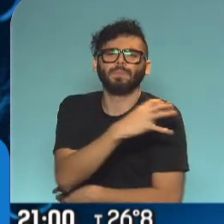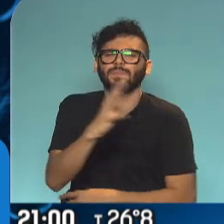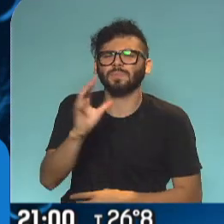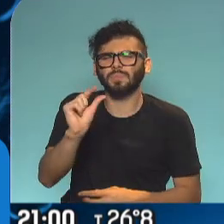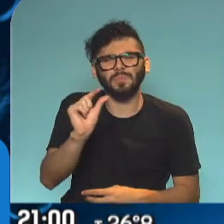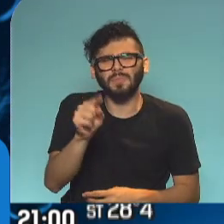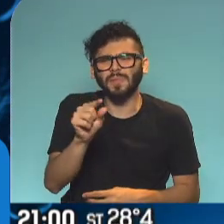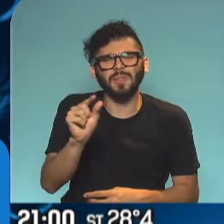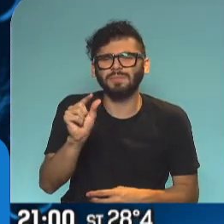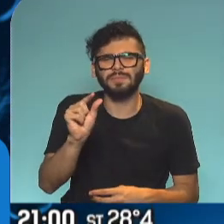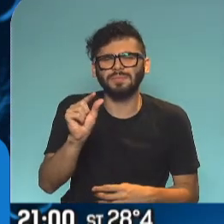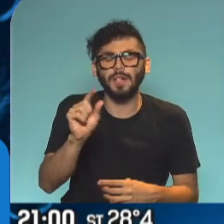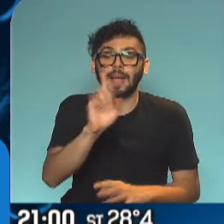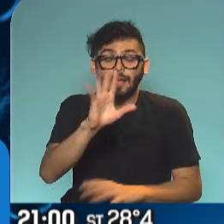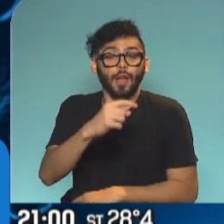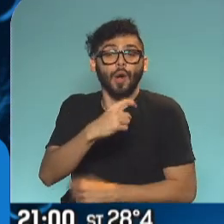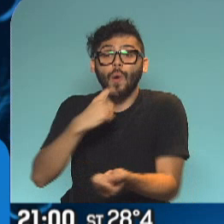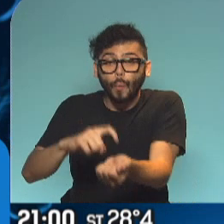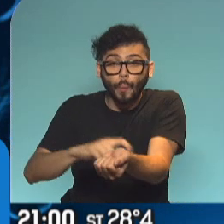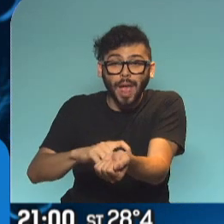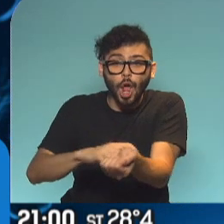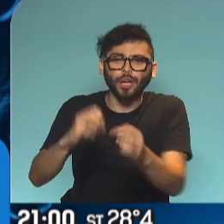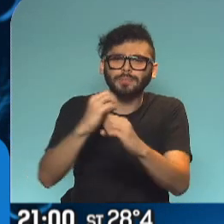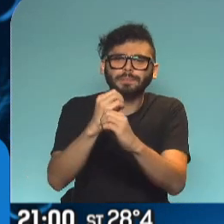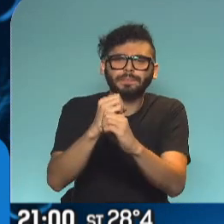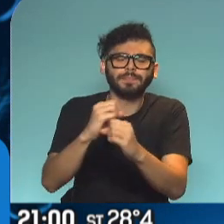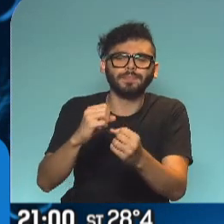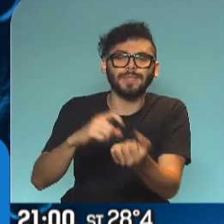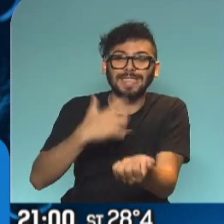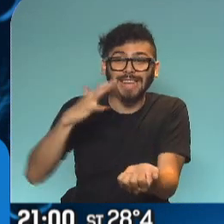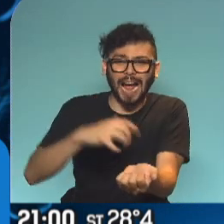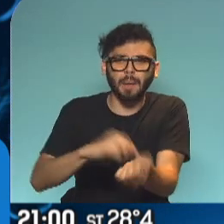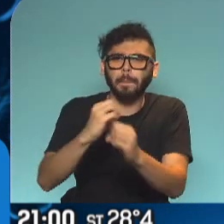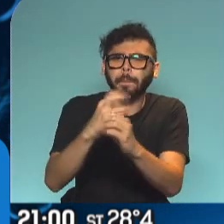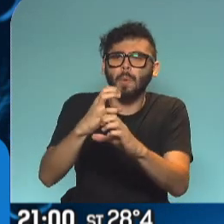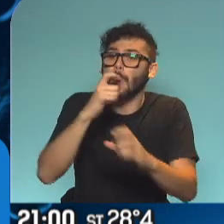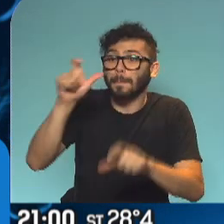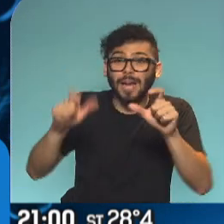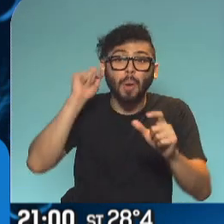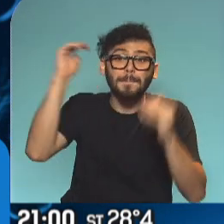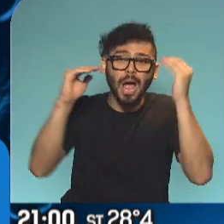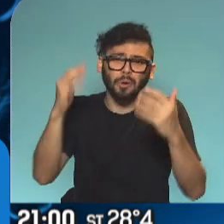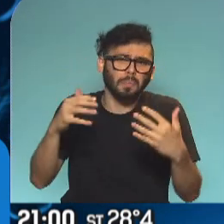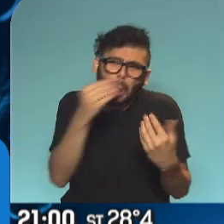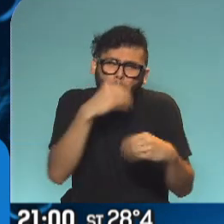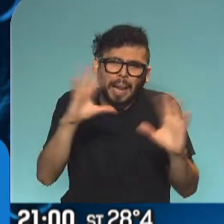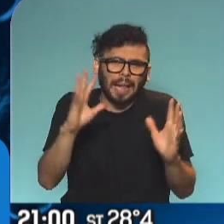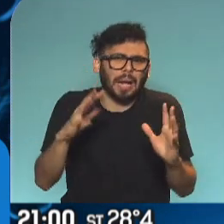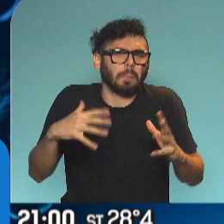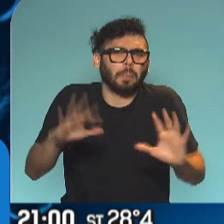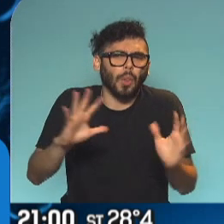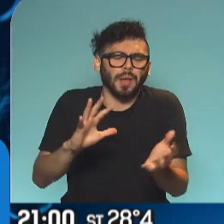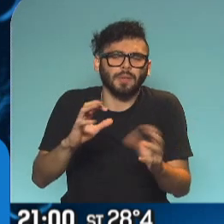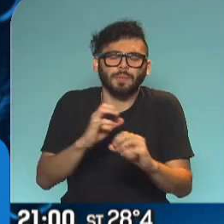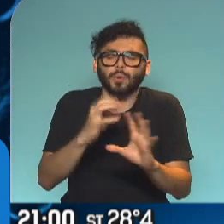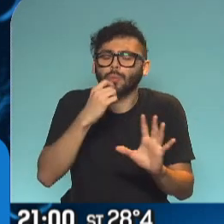adversos, le diría que sacando la trombosis venosa profunda que puede ocurrir en cualquier persona mayor. Pero incluso eso lo puede dar también la propia